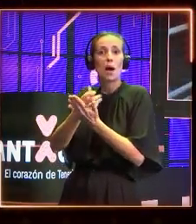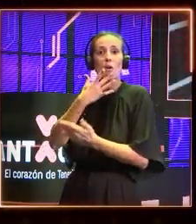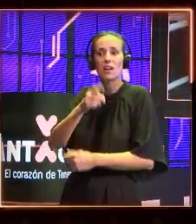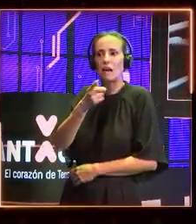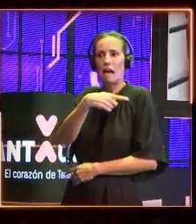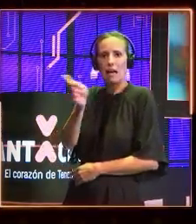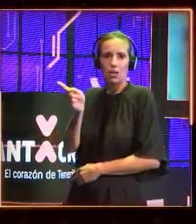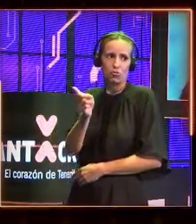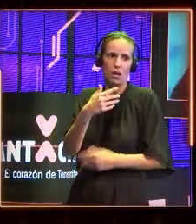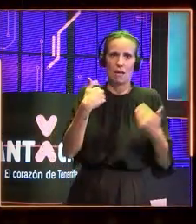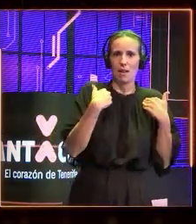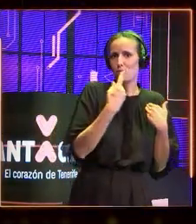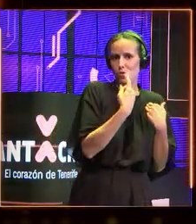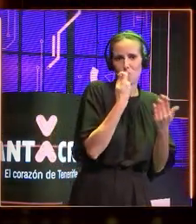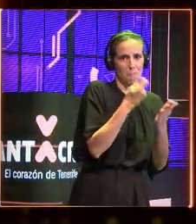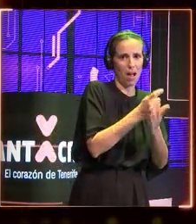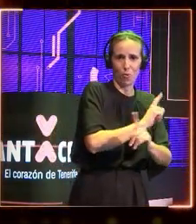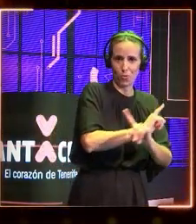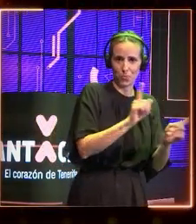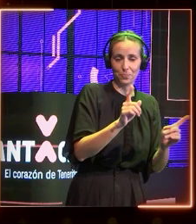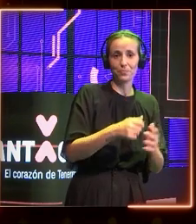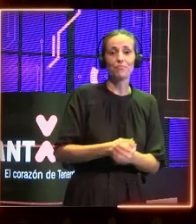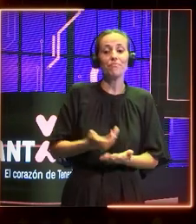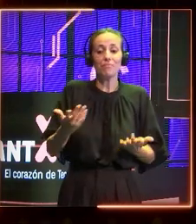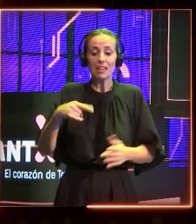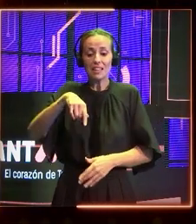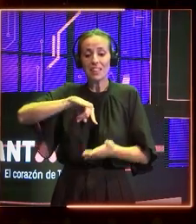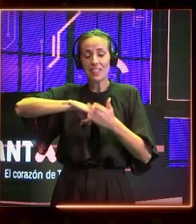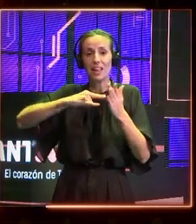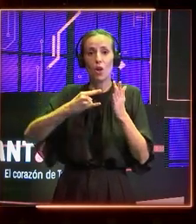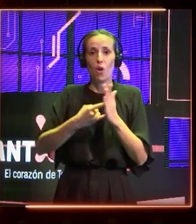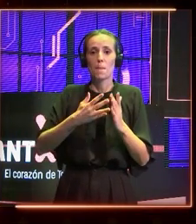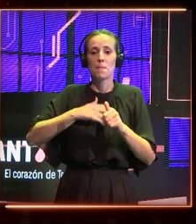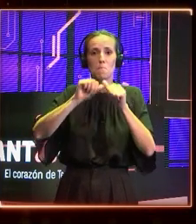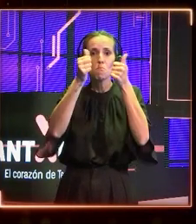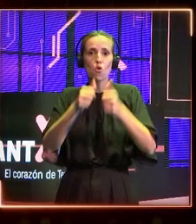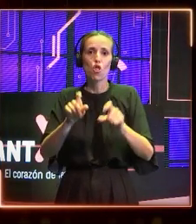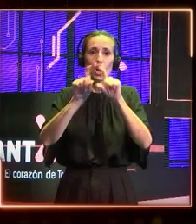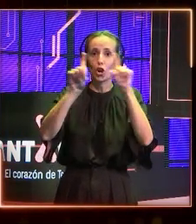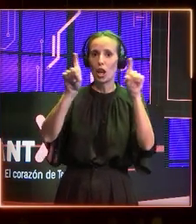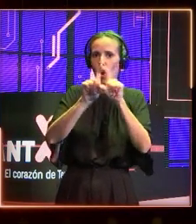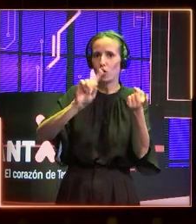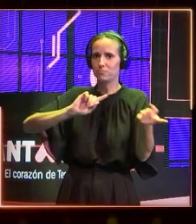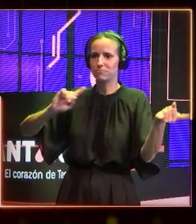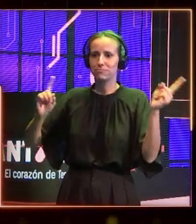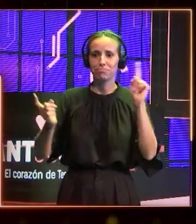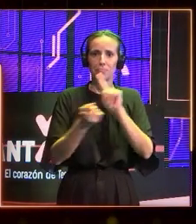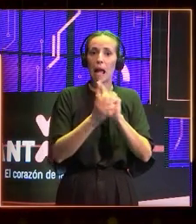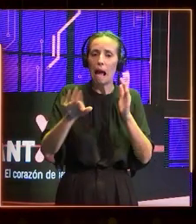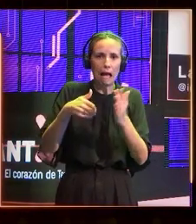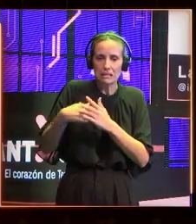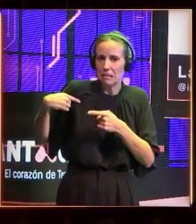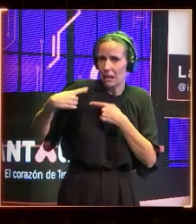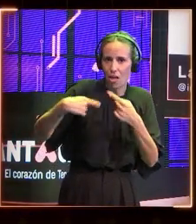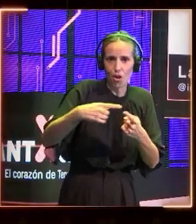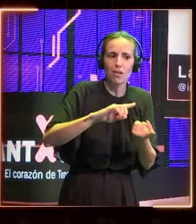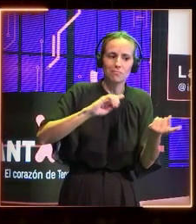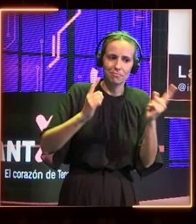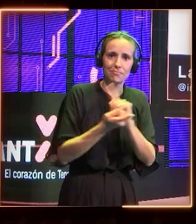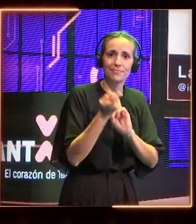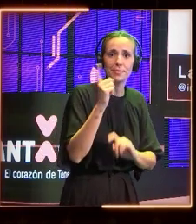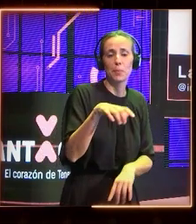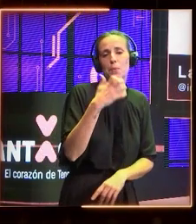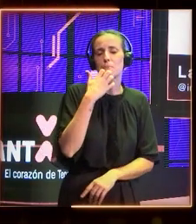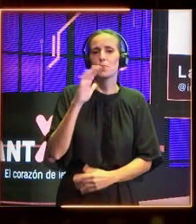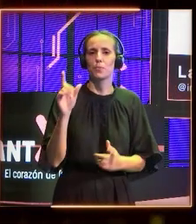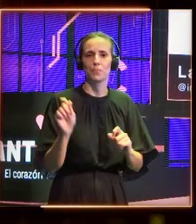el mensaje principal cómo estas tecnologías están transformando todos los modelos de negocio incluso los más tradicionales y aquí os traigo otro